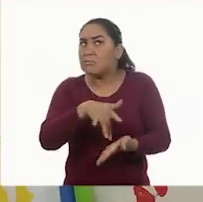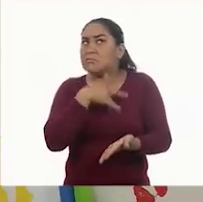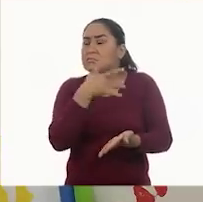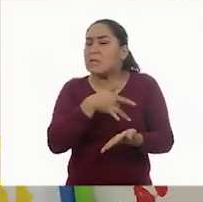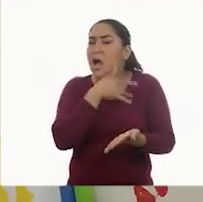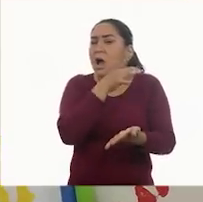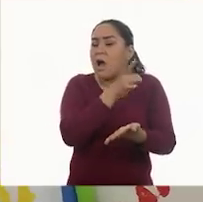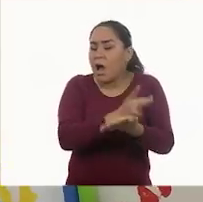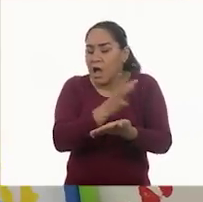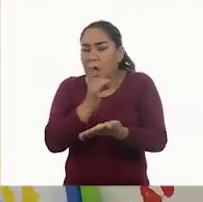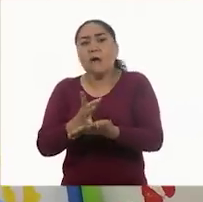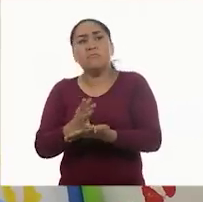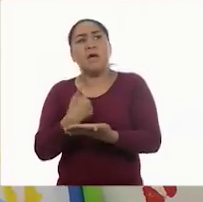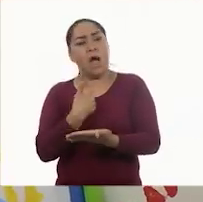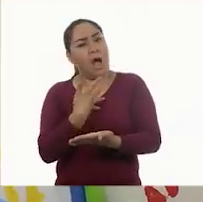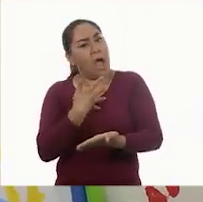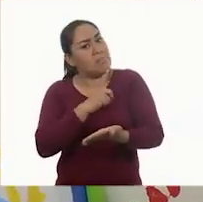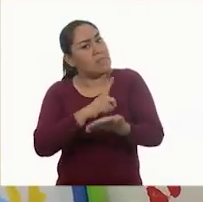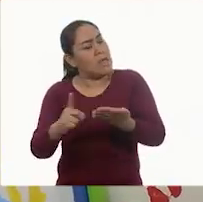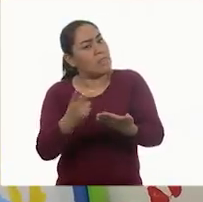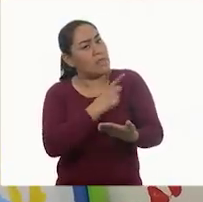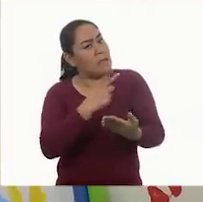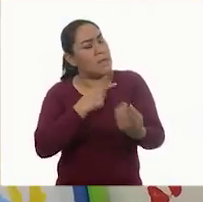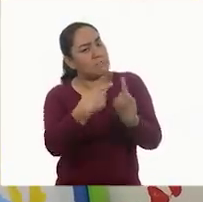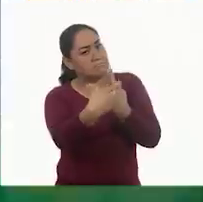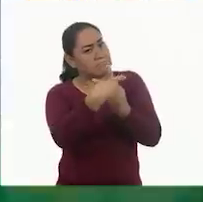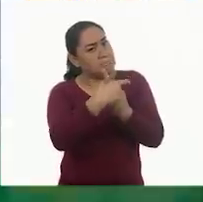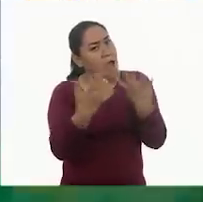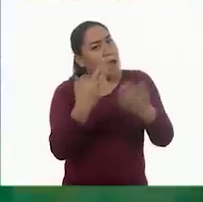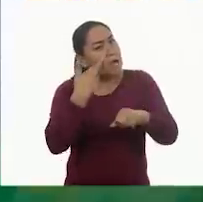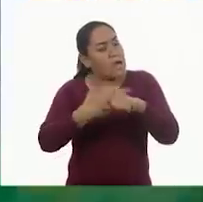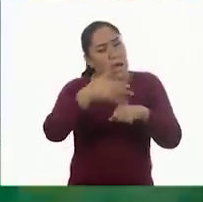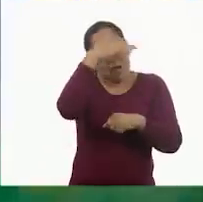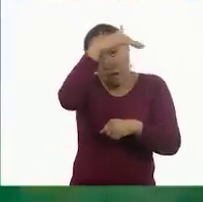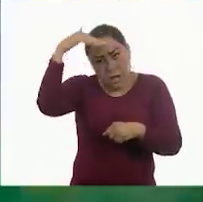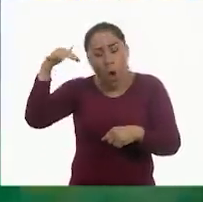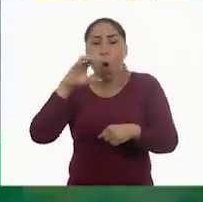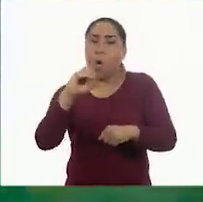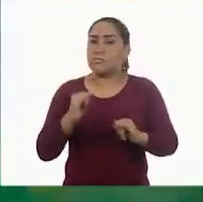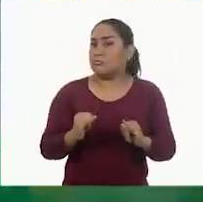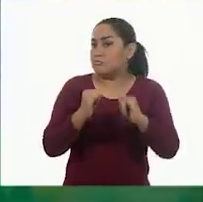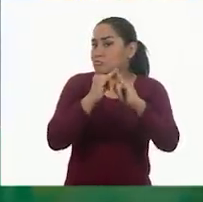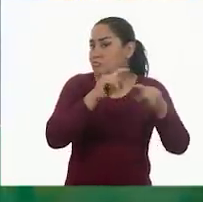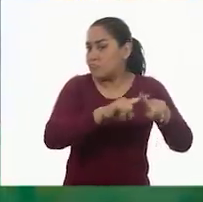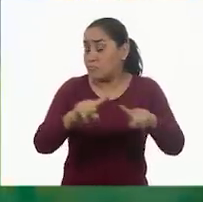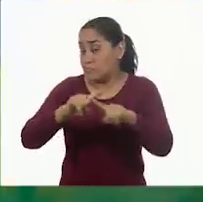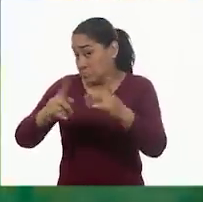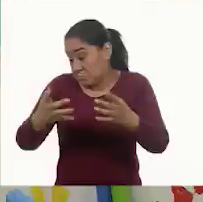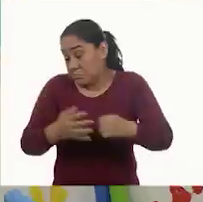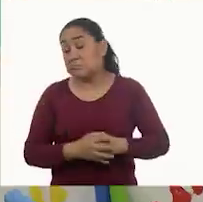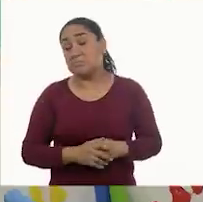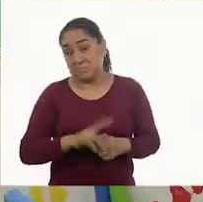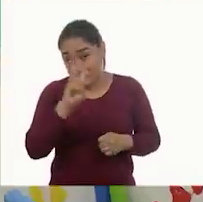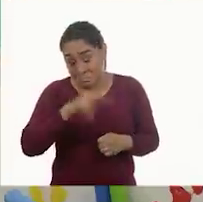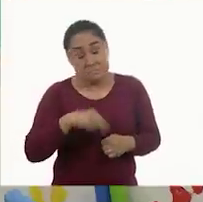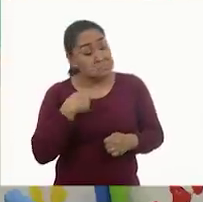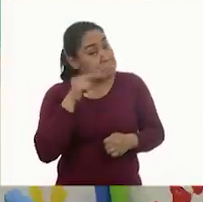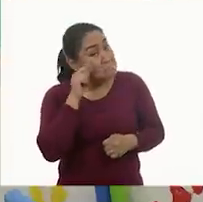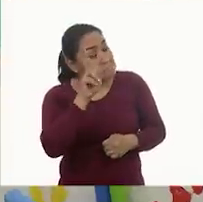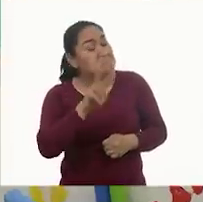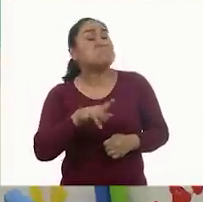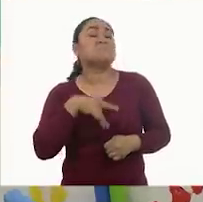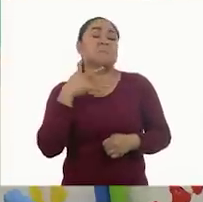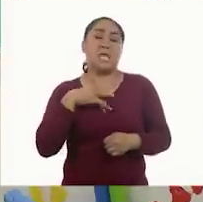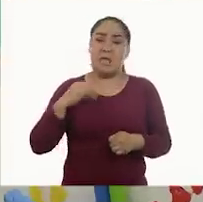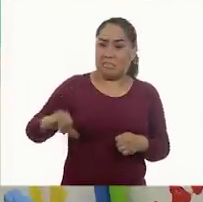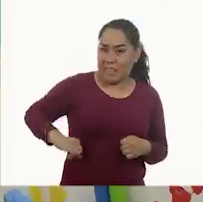tienen ese derecho a ser protegidos también por los adultos y por otras instituciones. Me parece que es muy interesante cómo también